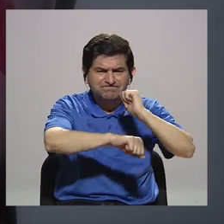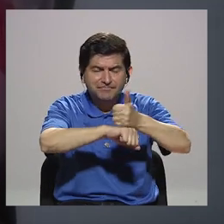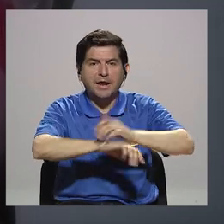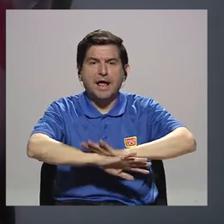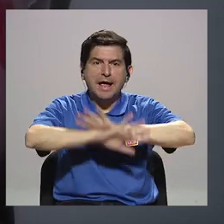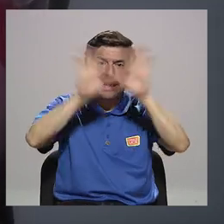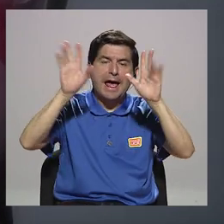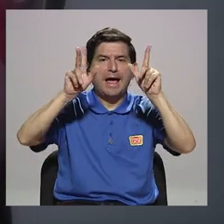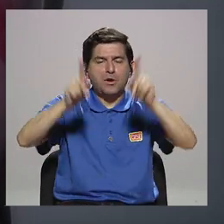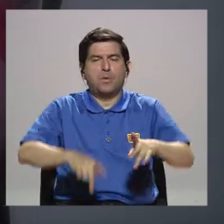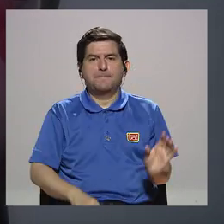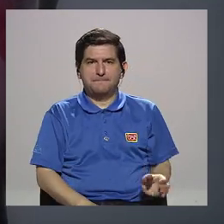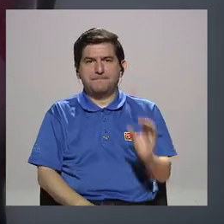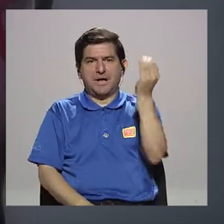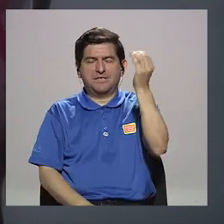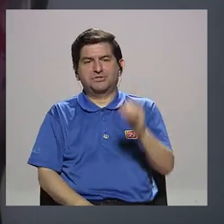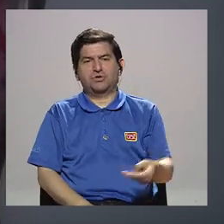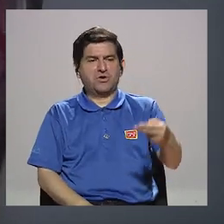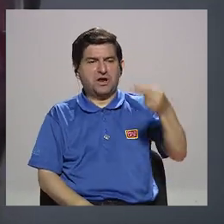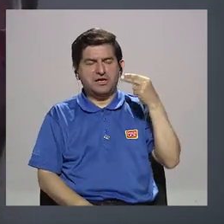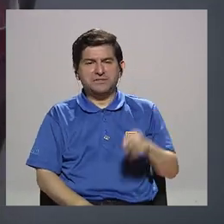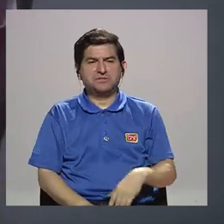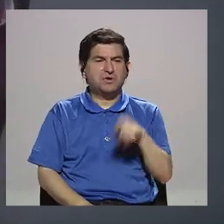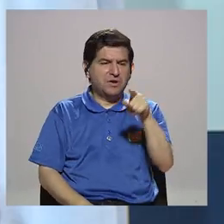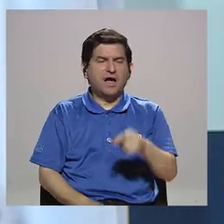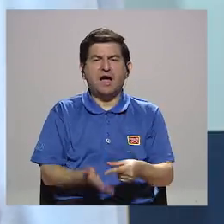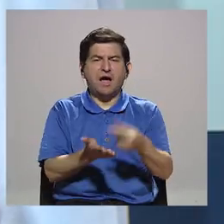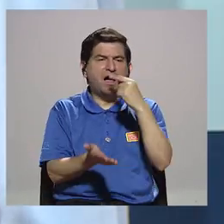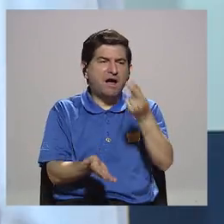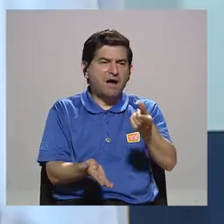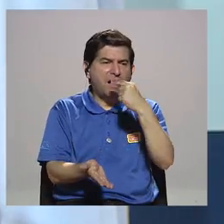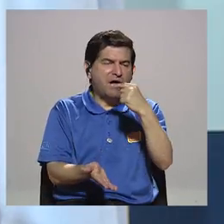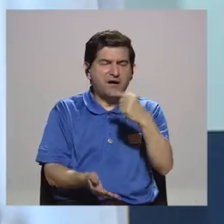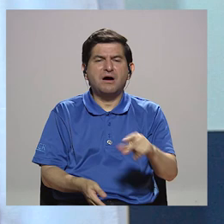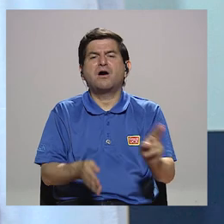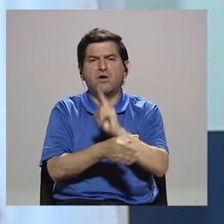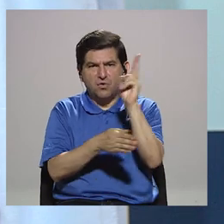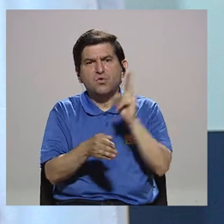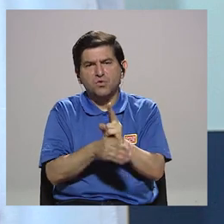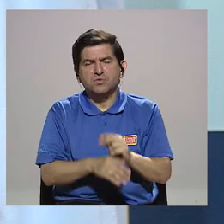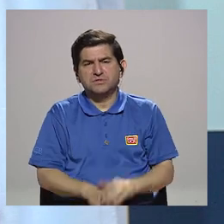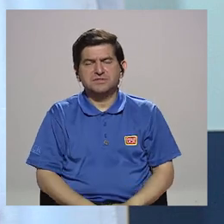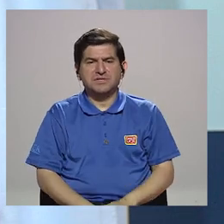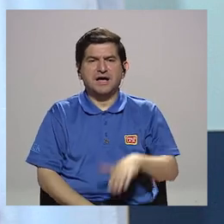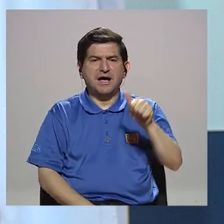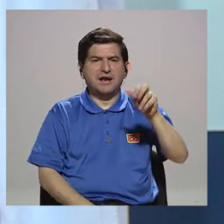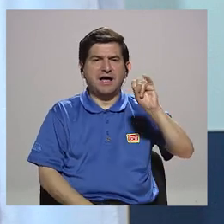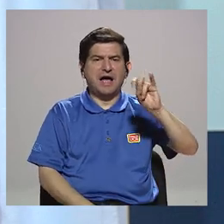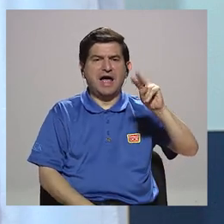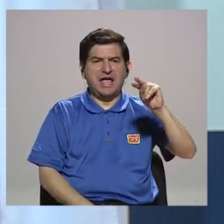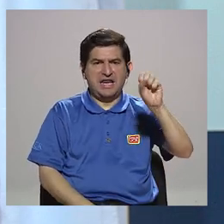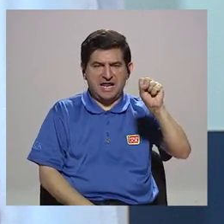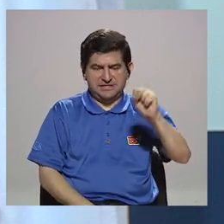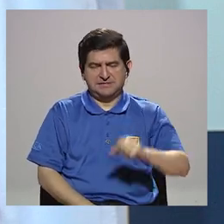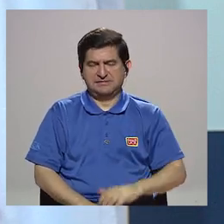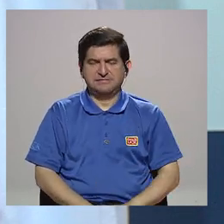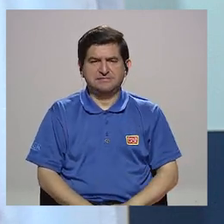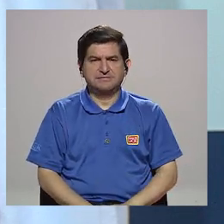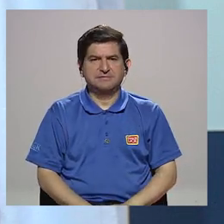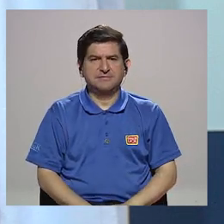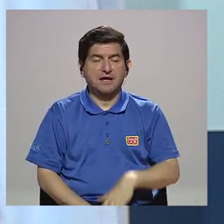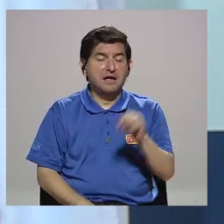definir. Claro, si es una persona joven con historia que tomó aquellas pastillas que dijimos que se llaman AINES, ¿verdad?